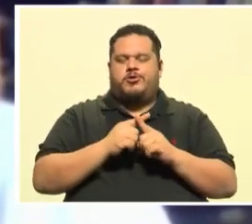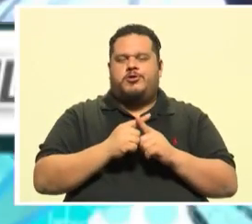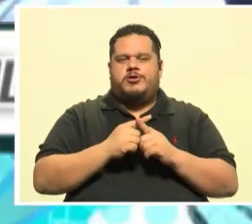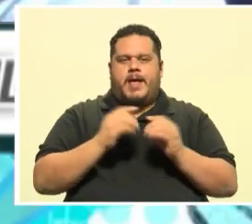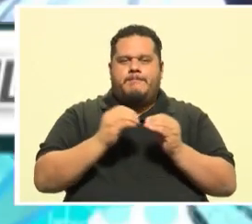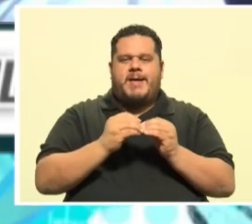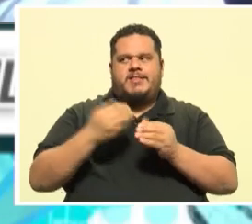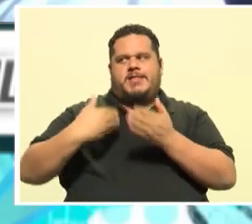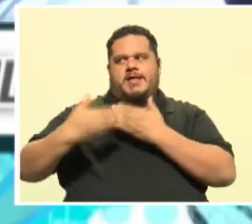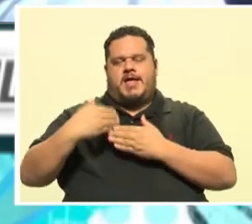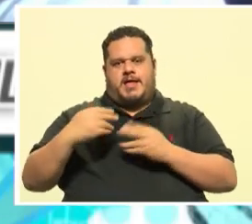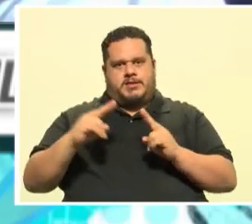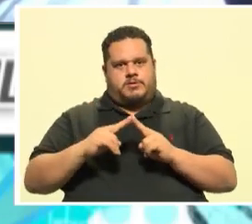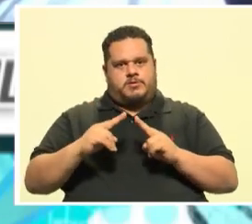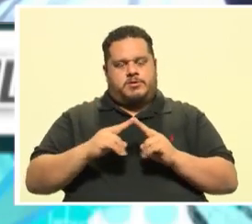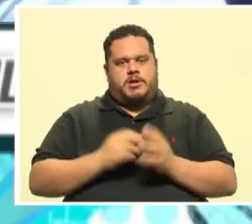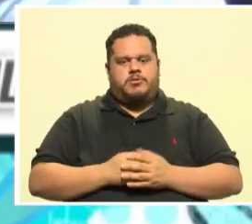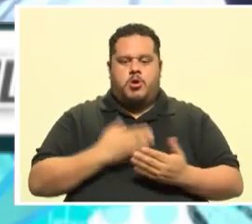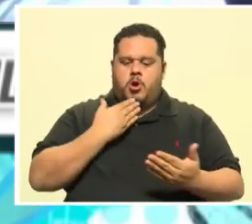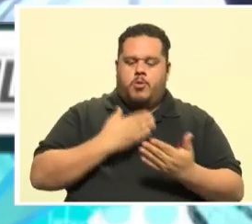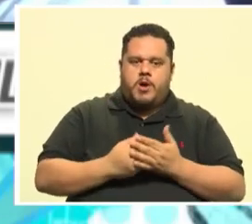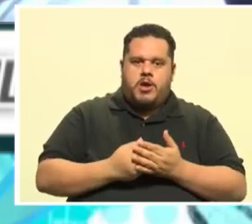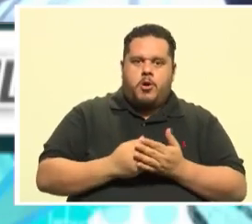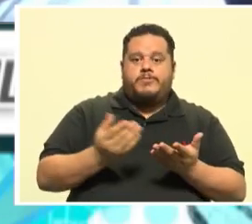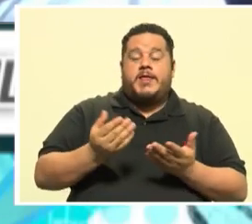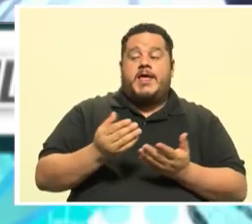Bueno, posiblemente haya personas que